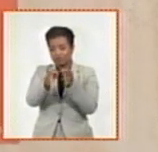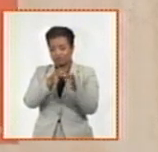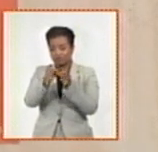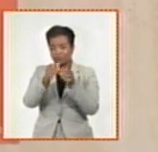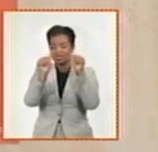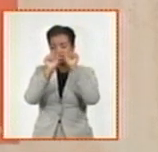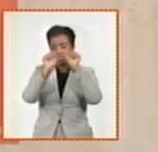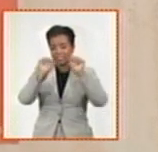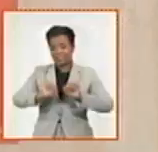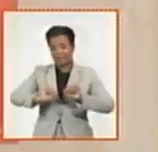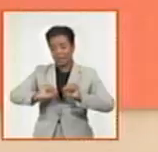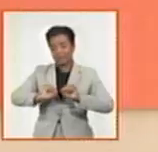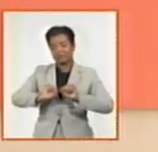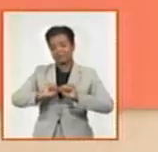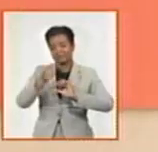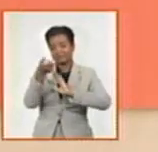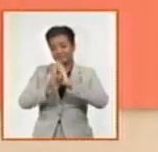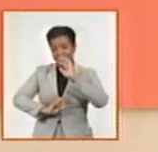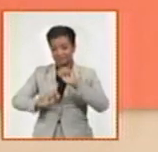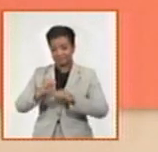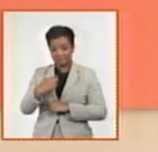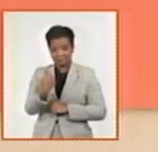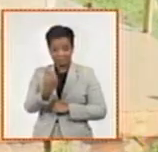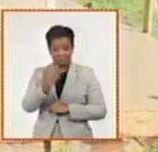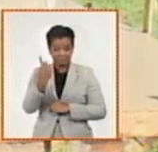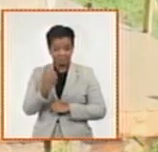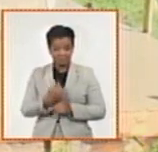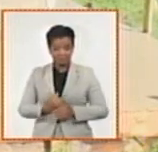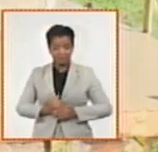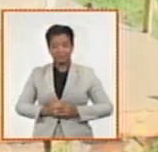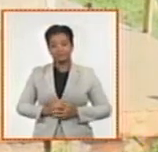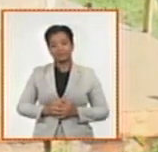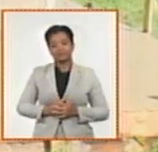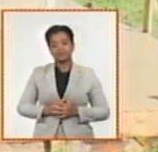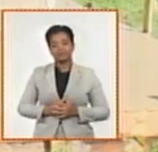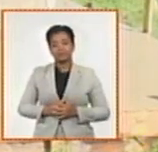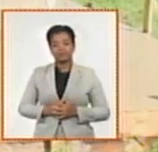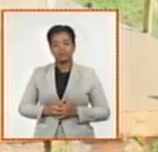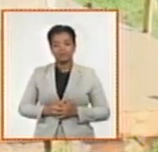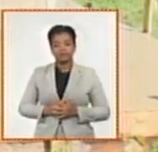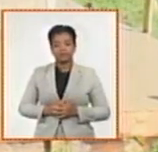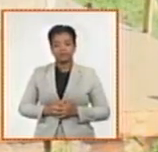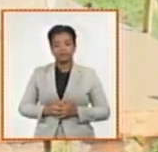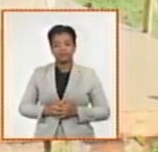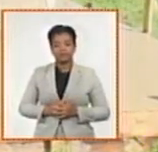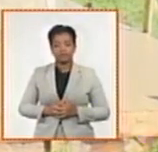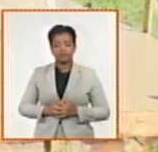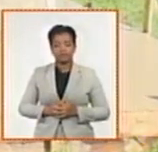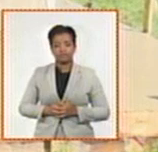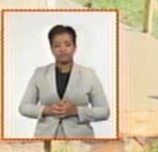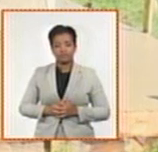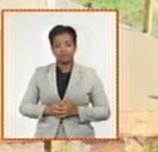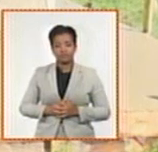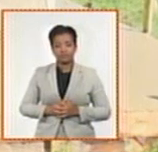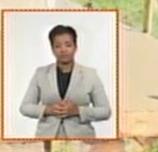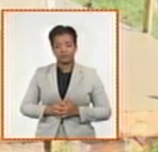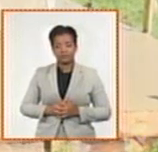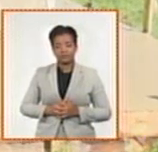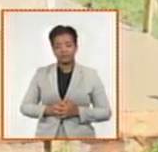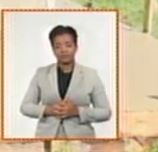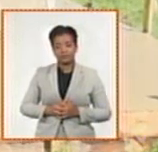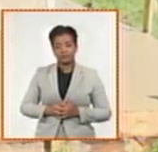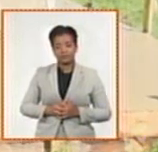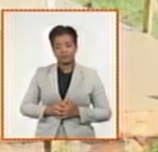el sistema eléctrico nacional. La subestación de Melones, que evidentemente está ubicada en